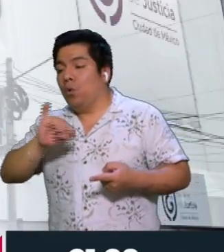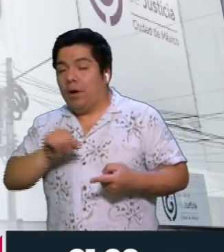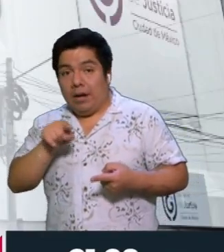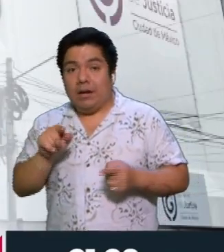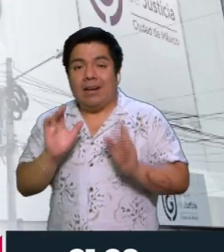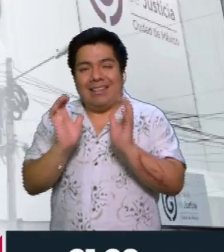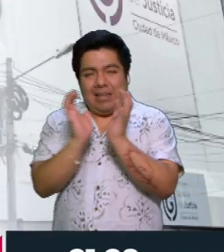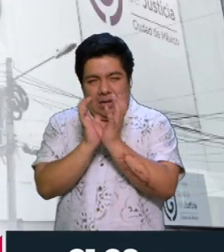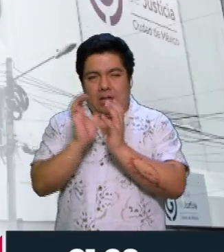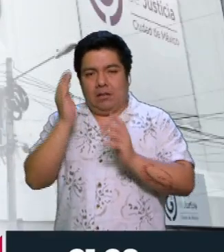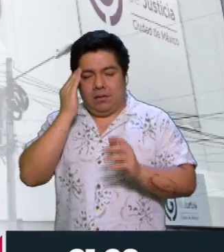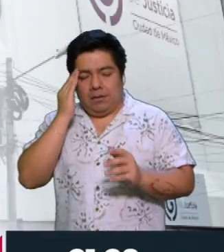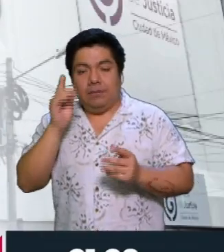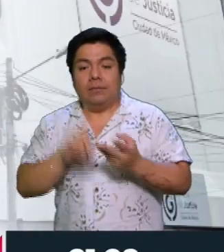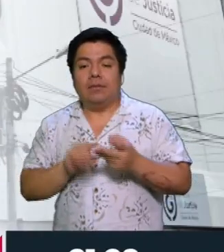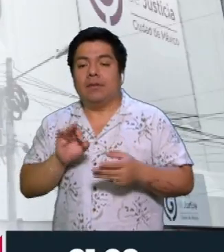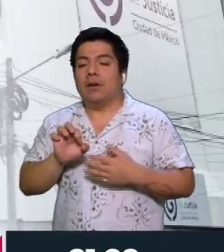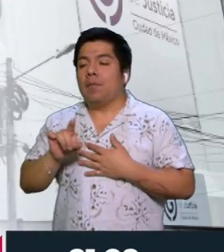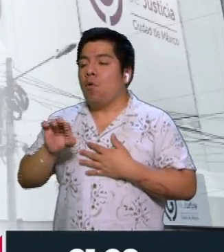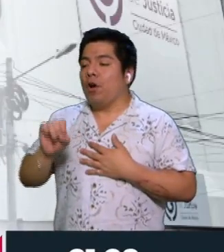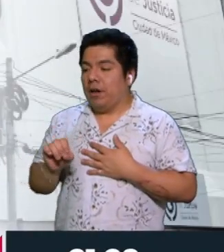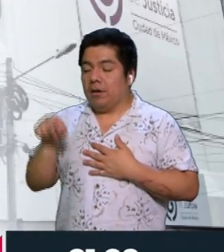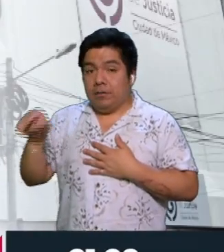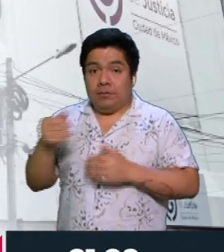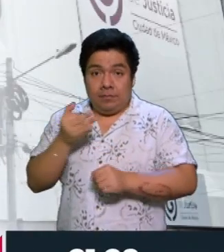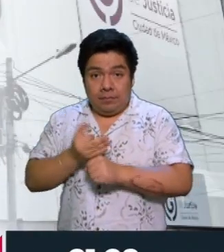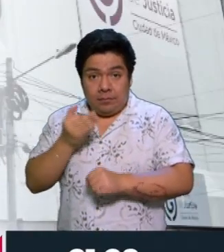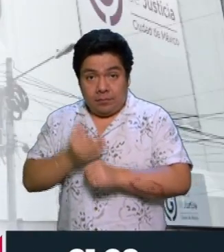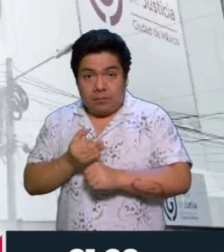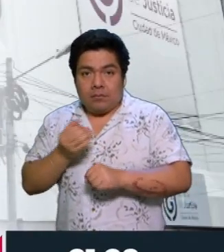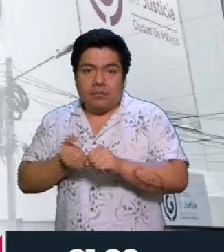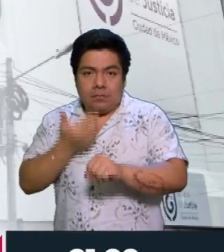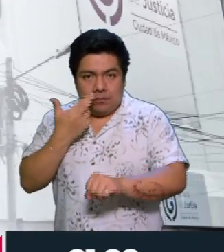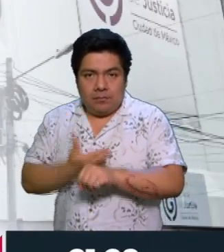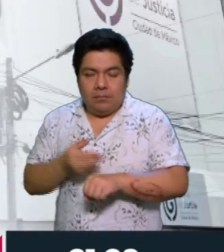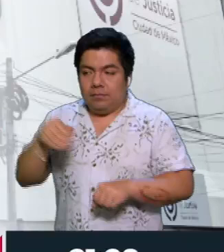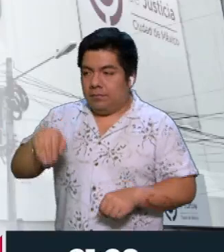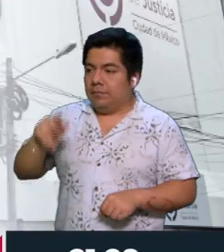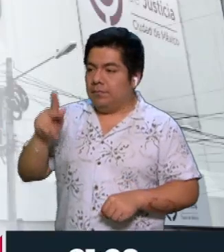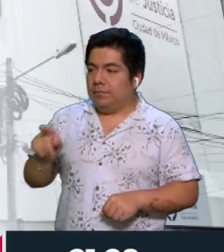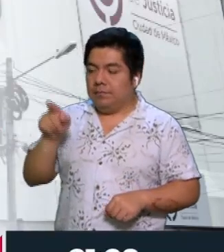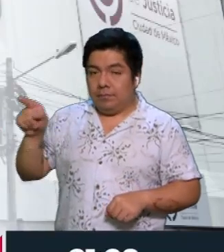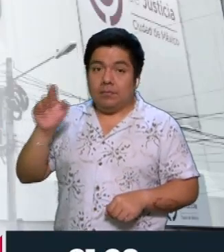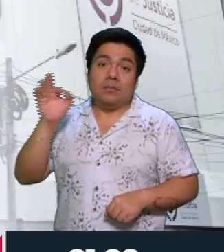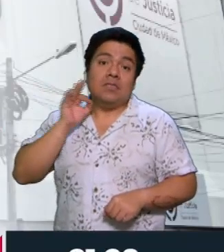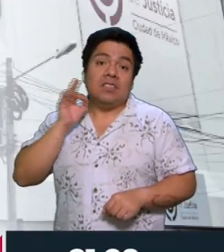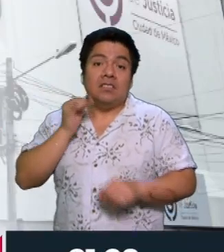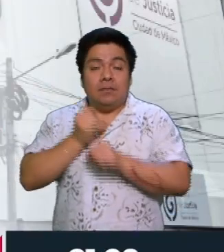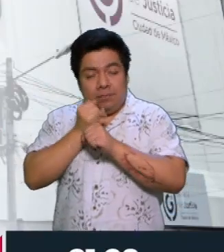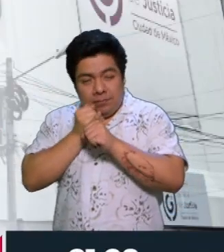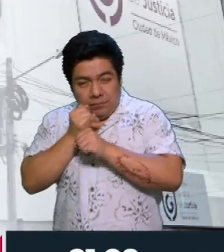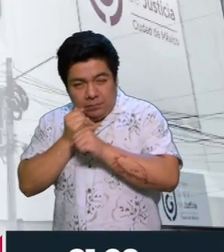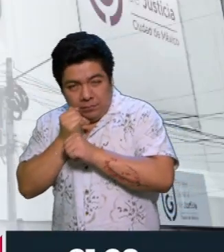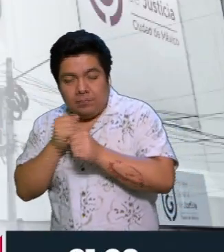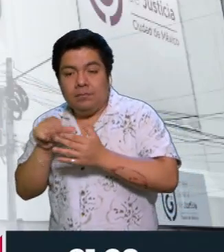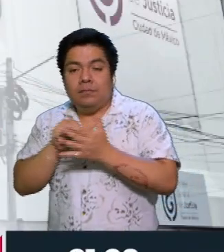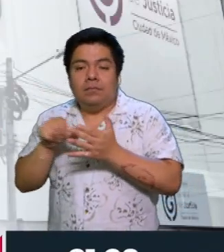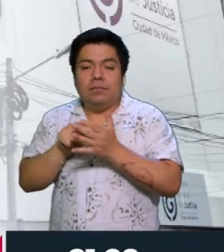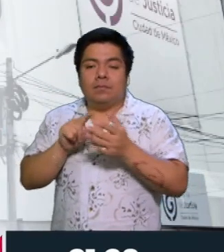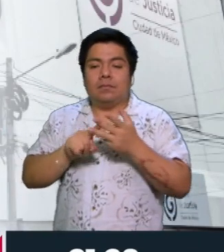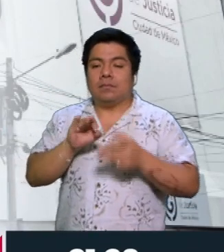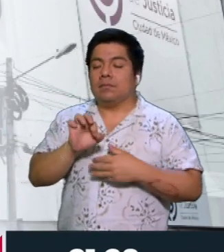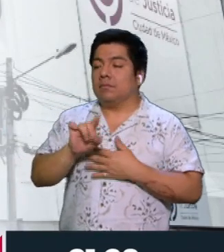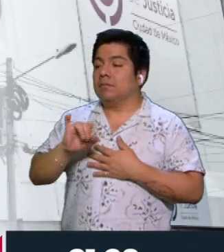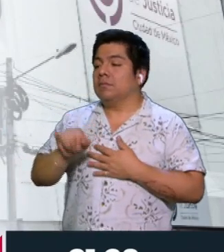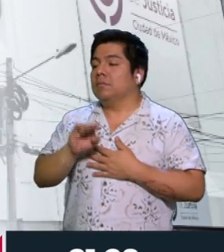Iste Fernando Moreno caballero quien actualmente es Oficial Secretario del ministerio público en la fiscalía de investigación estratégica central Francisco